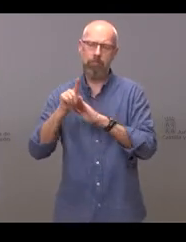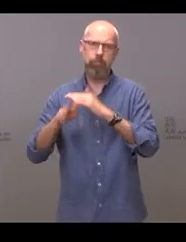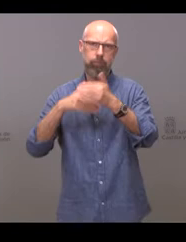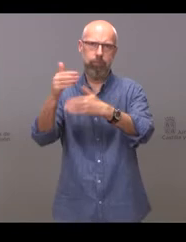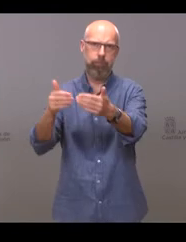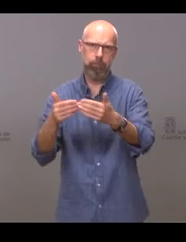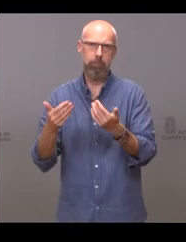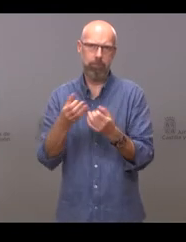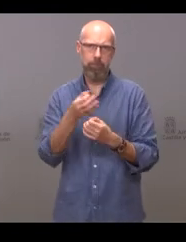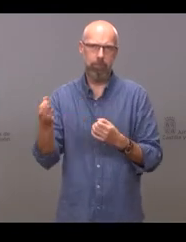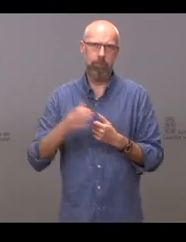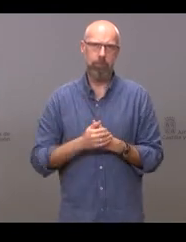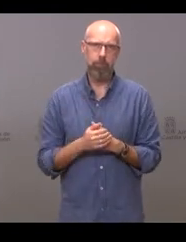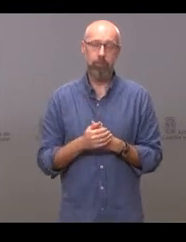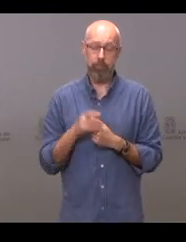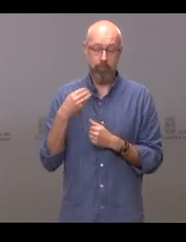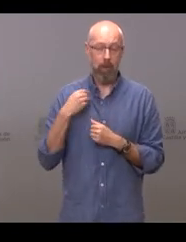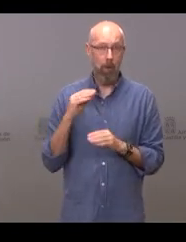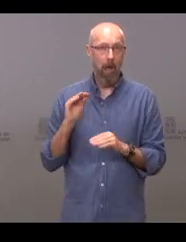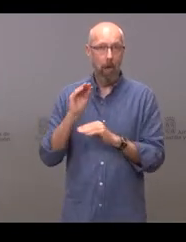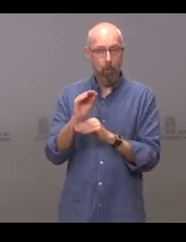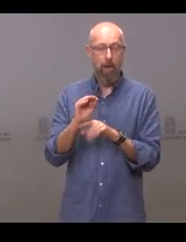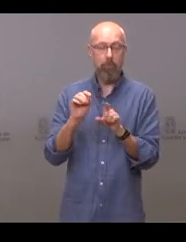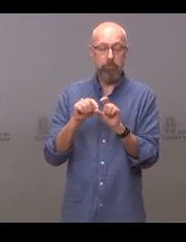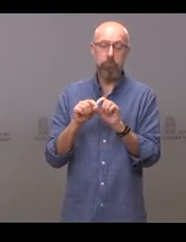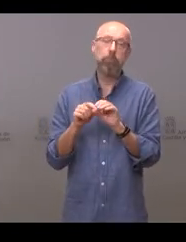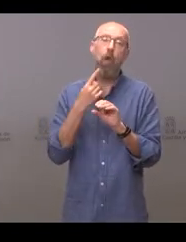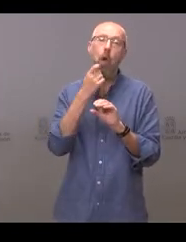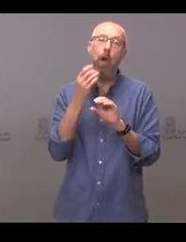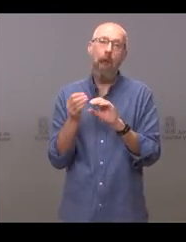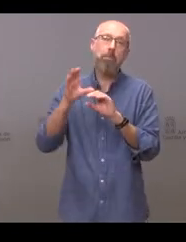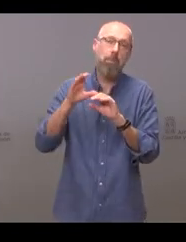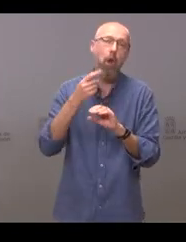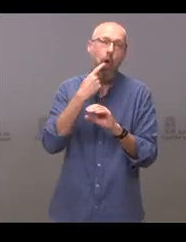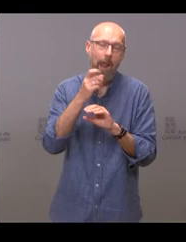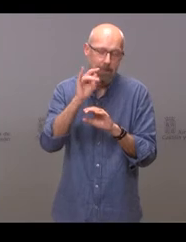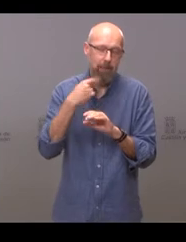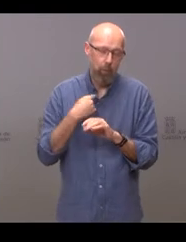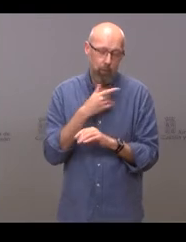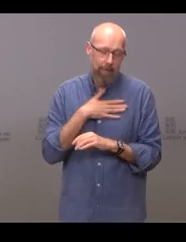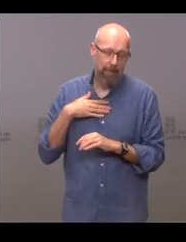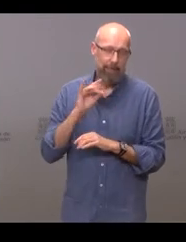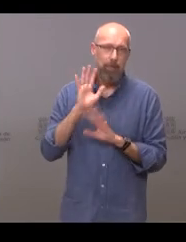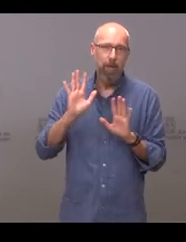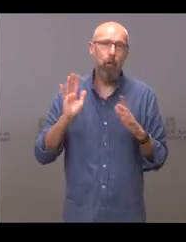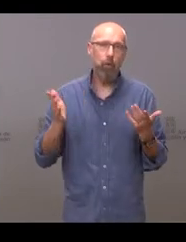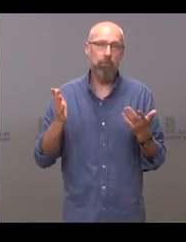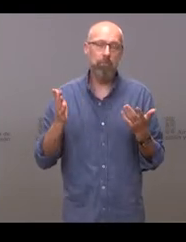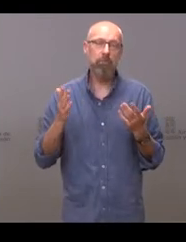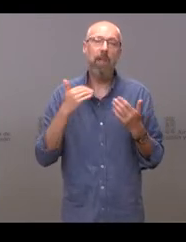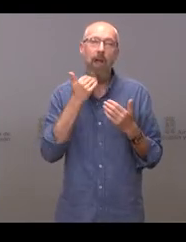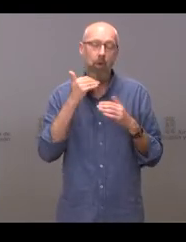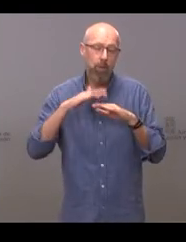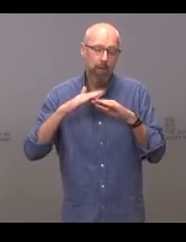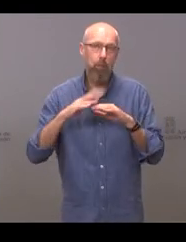que como siempre nos lógicamente nos hubiera gustado que fueran que fueran mayores pero bueno en ese arte esto yo creo que estamos contentos de que esas